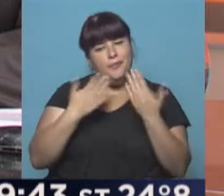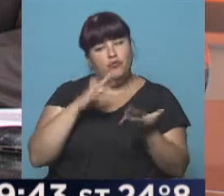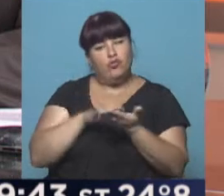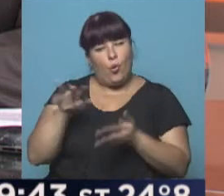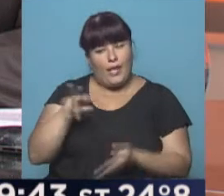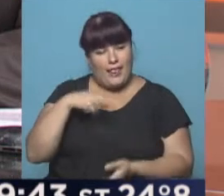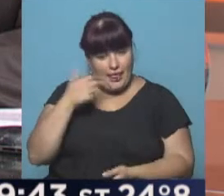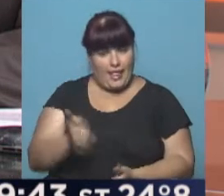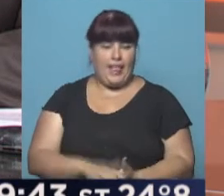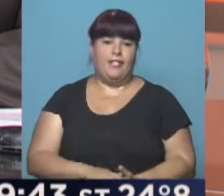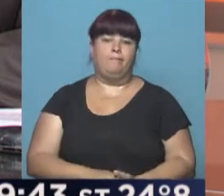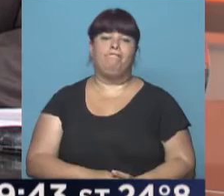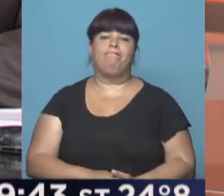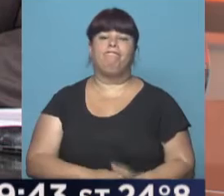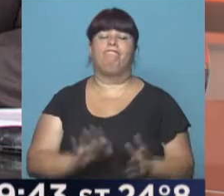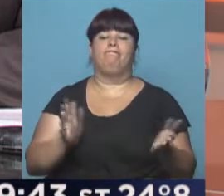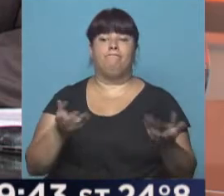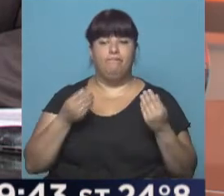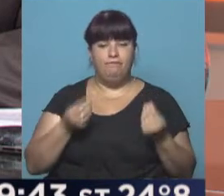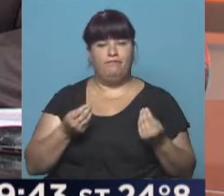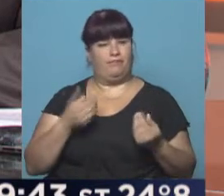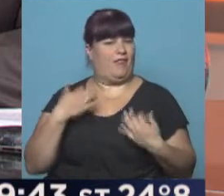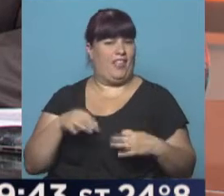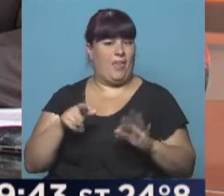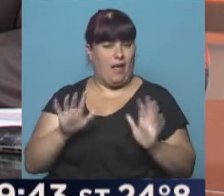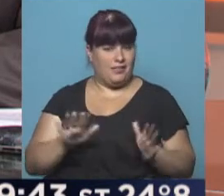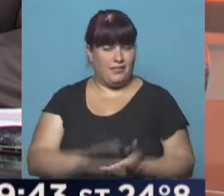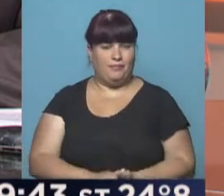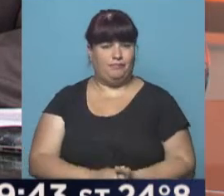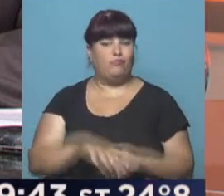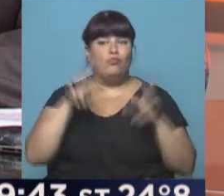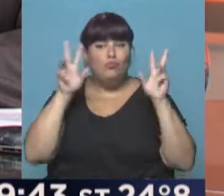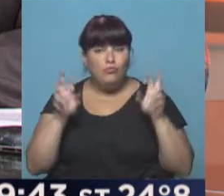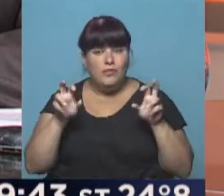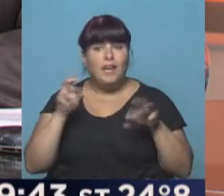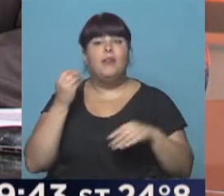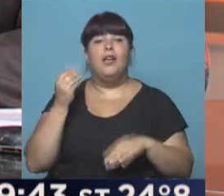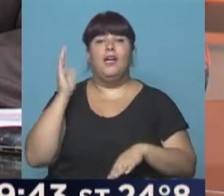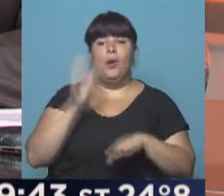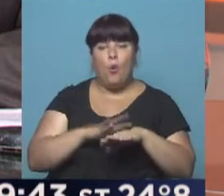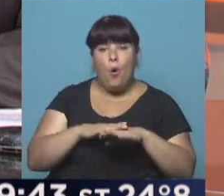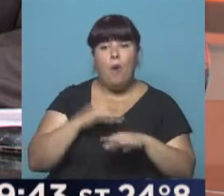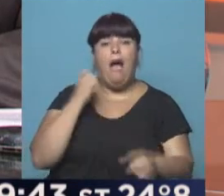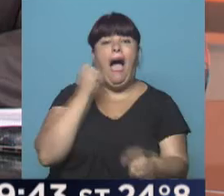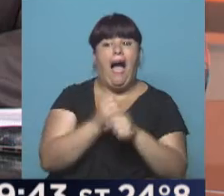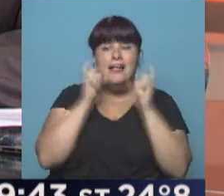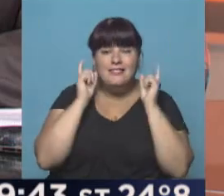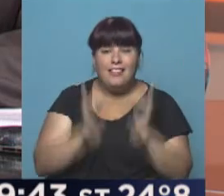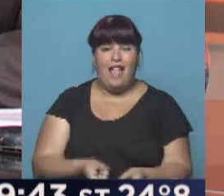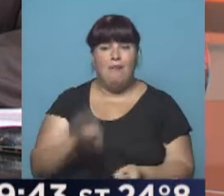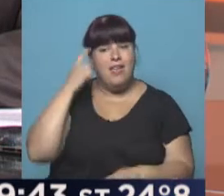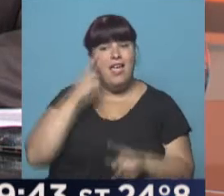de ellas de lo que se tiene que pasar no es una causa que involucra hasta la mismísima